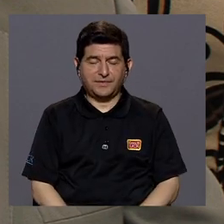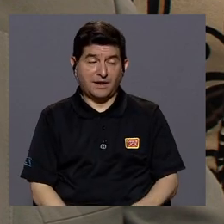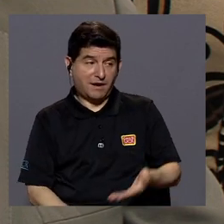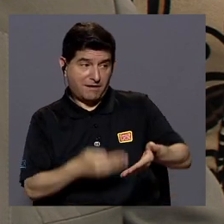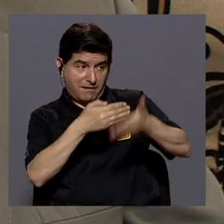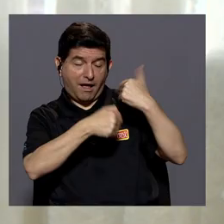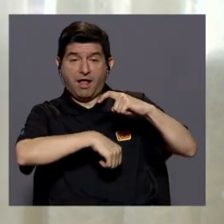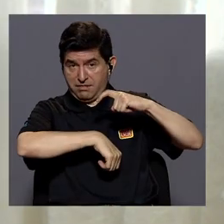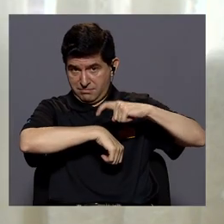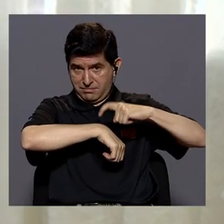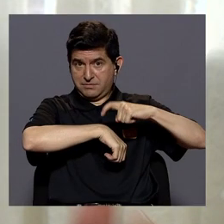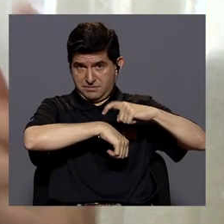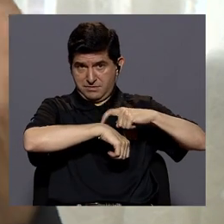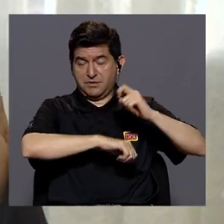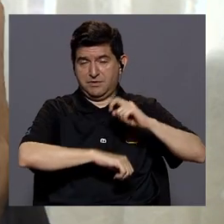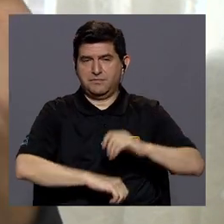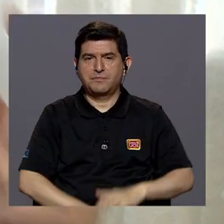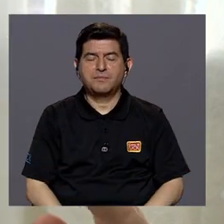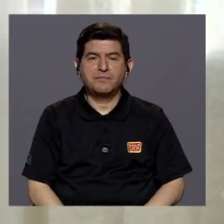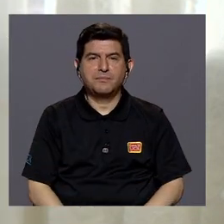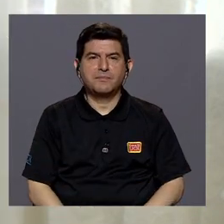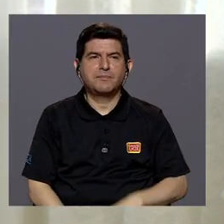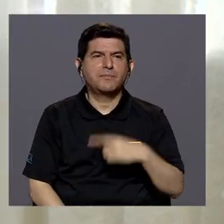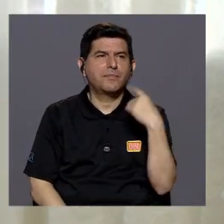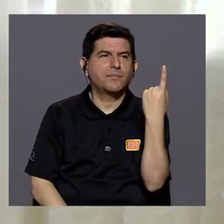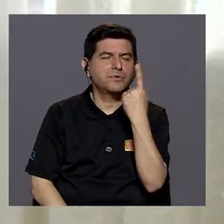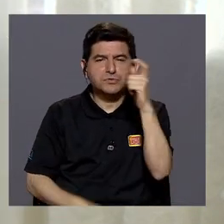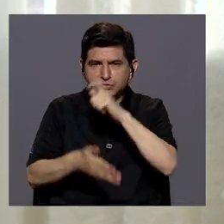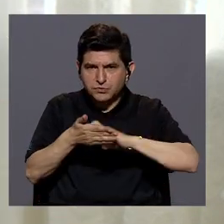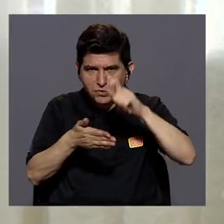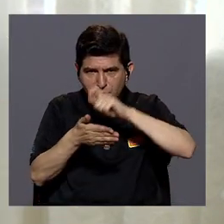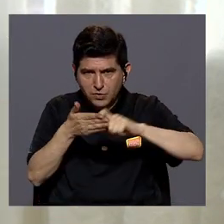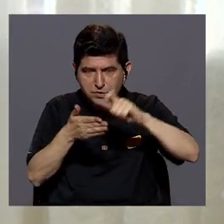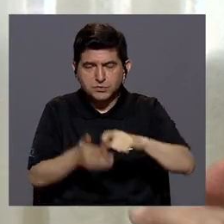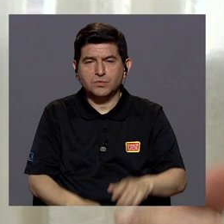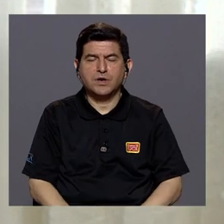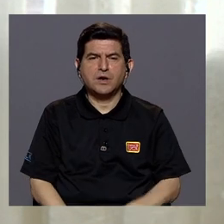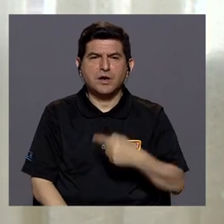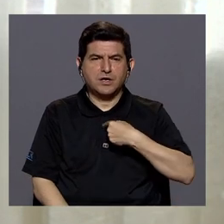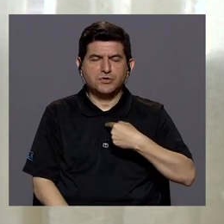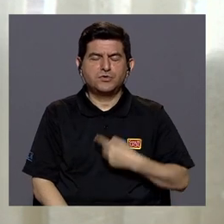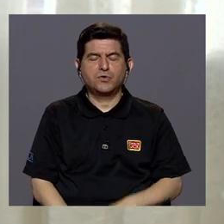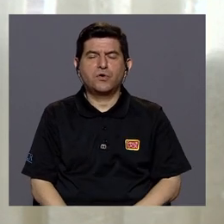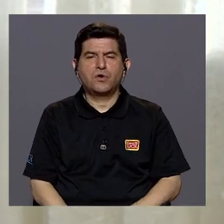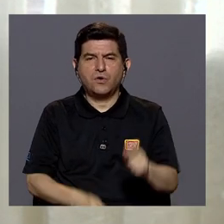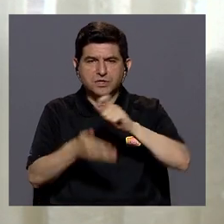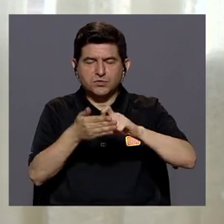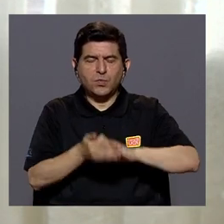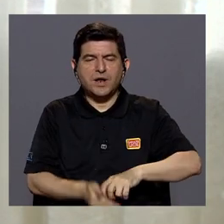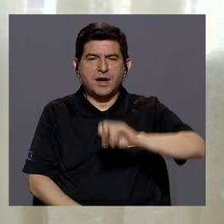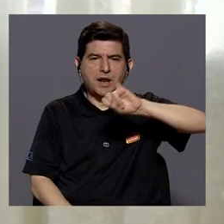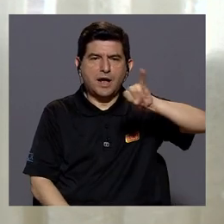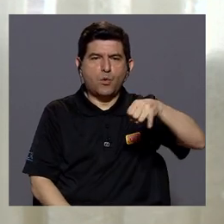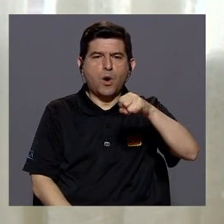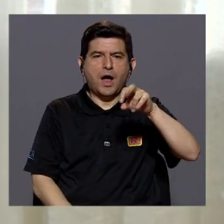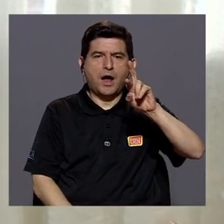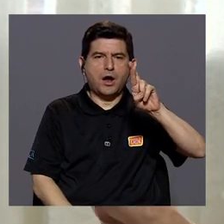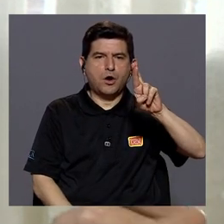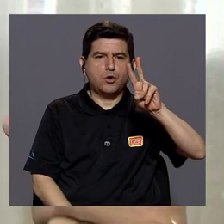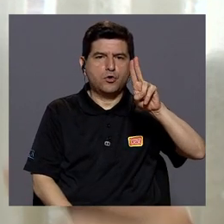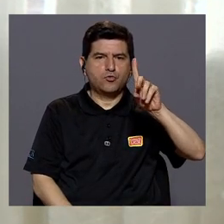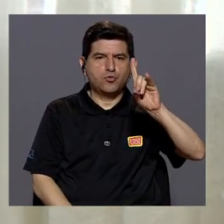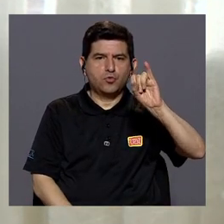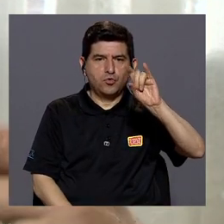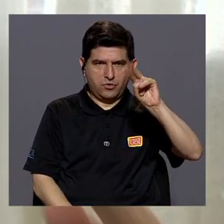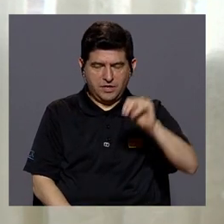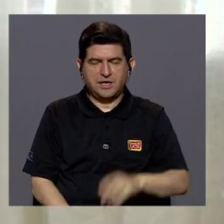tiempo, solo la escuela primaria, yo estaba en la Juan Rudín. Ajá. Se iba